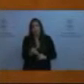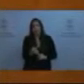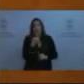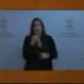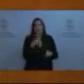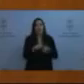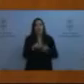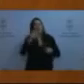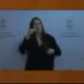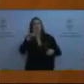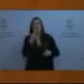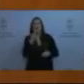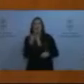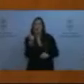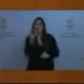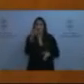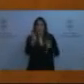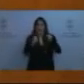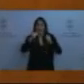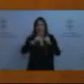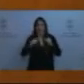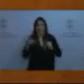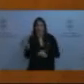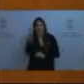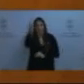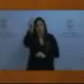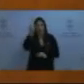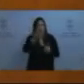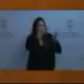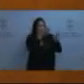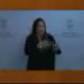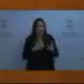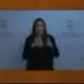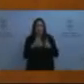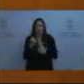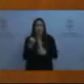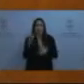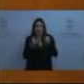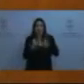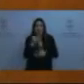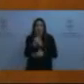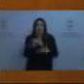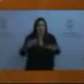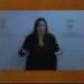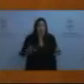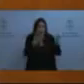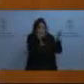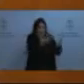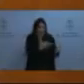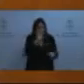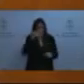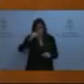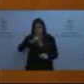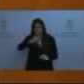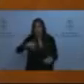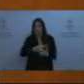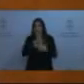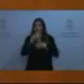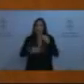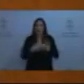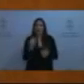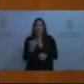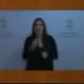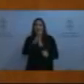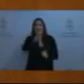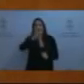bandera de la subida de los precios de la leche en Asturias. ¿Qué ha hecho usted por el sector lácteo? Pues le voy a decir lo que ha hecho usted en este año 2016, reducir